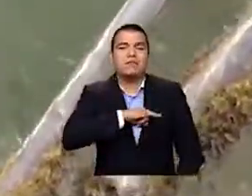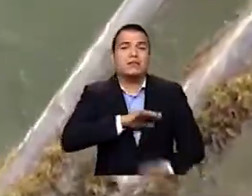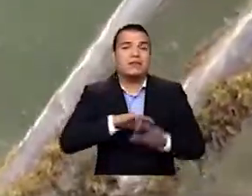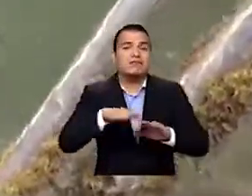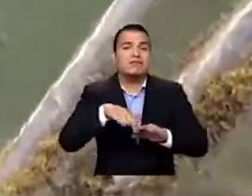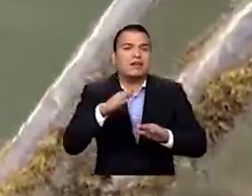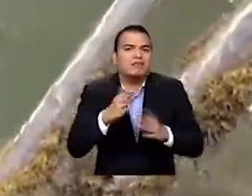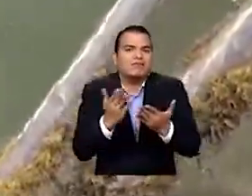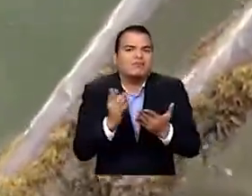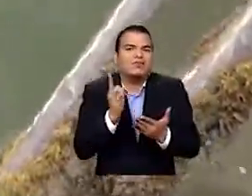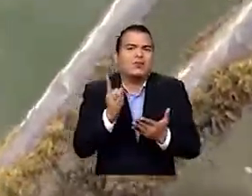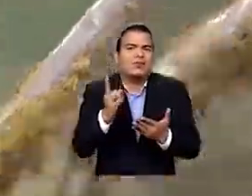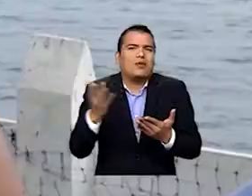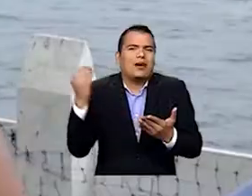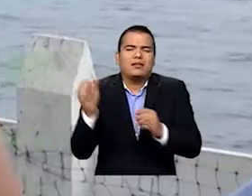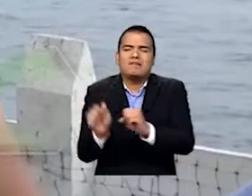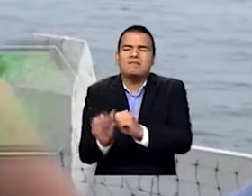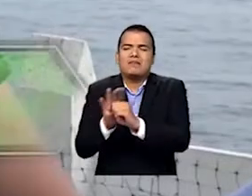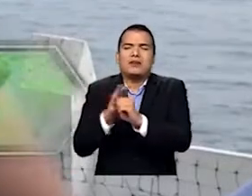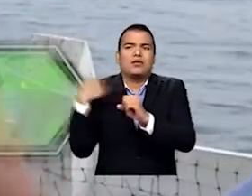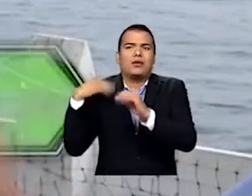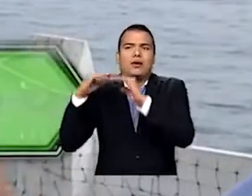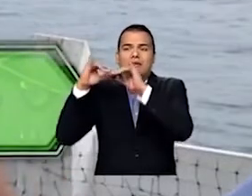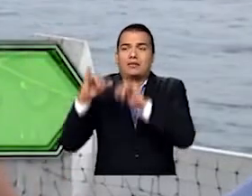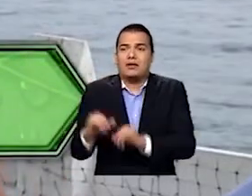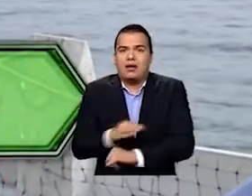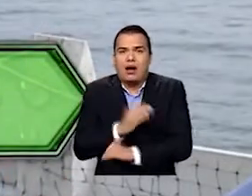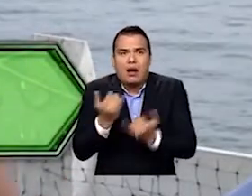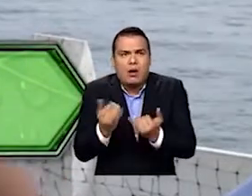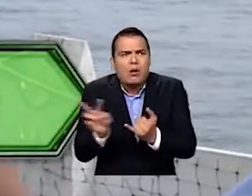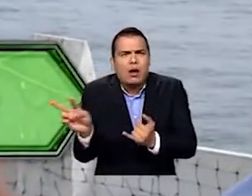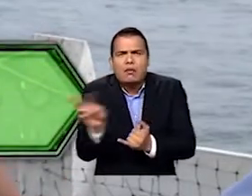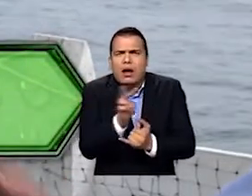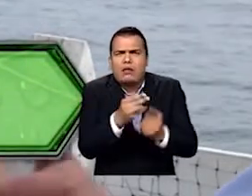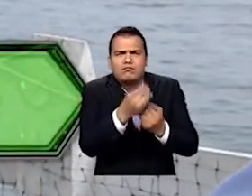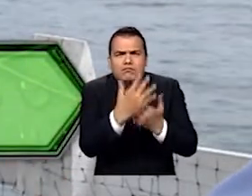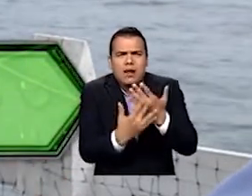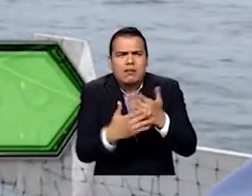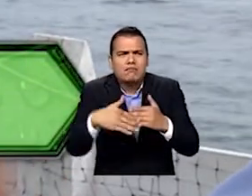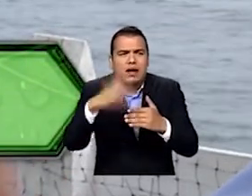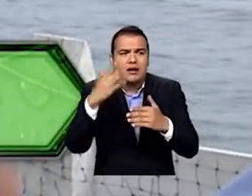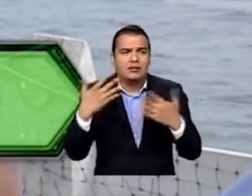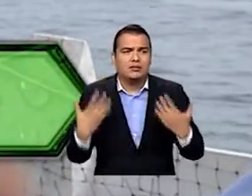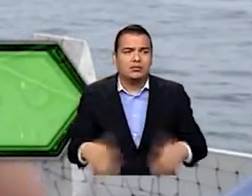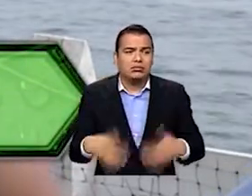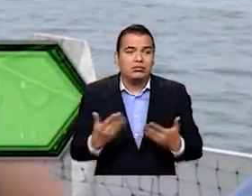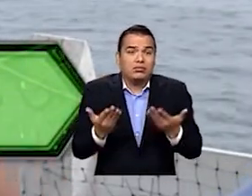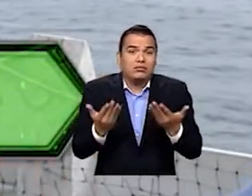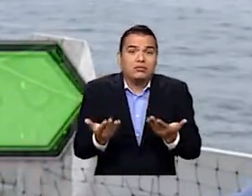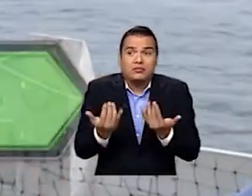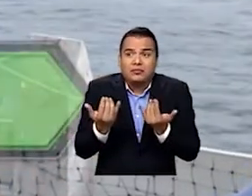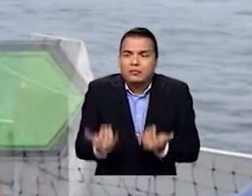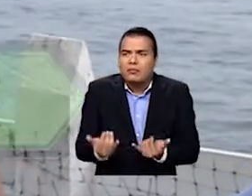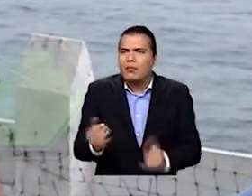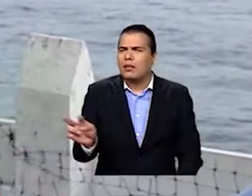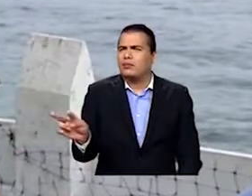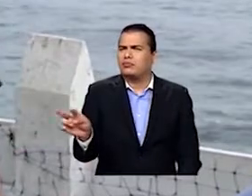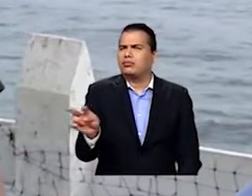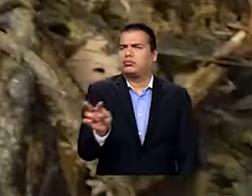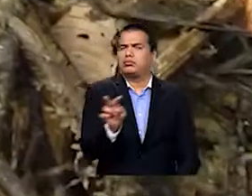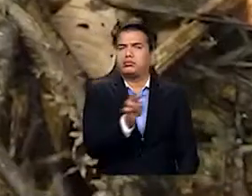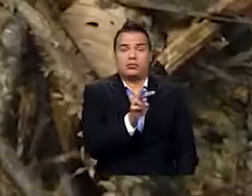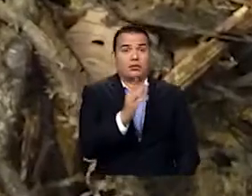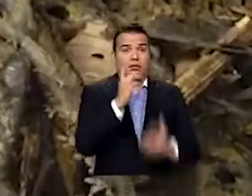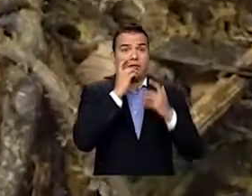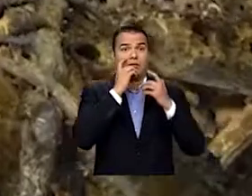todo después de meses de pandemia. Hemos notado mucho que la fauna silvestre, bueno, la naturaleza ha recobrado muchísimo y ha recuperado